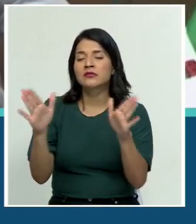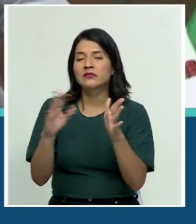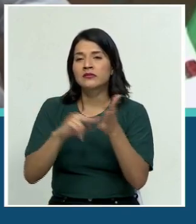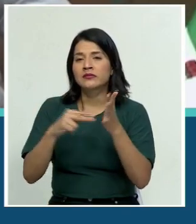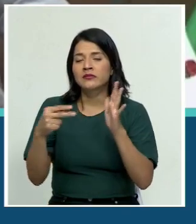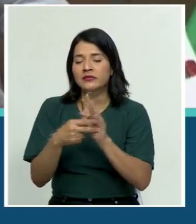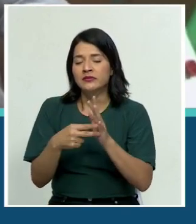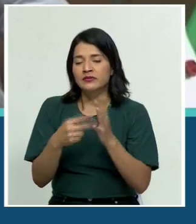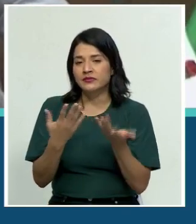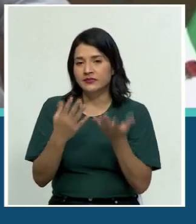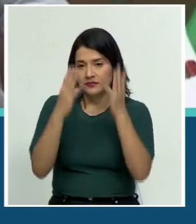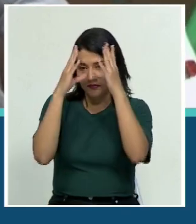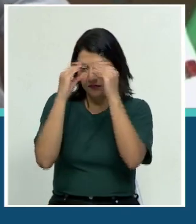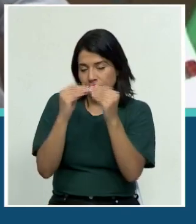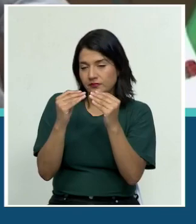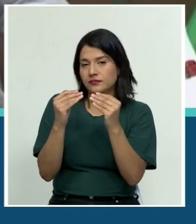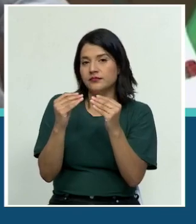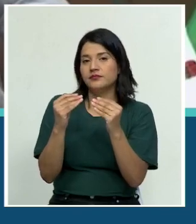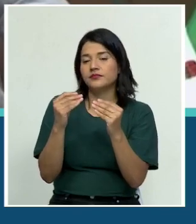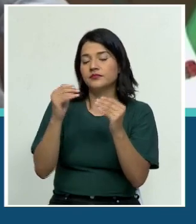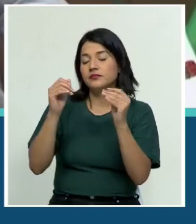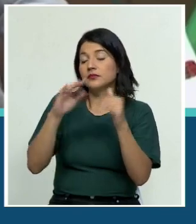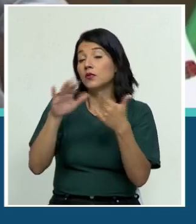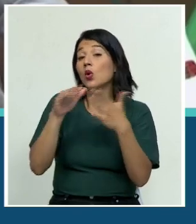sean accesibles para todos los costarricenses.